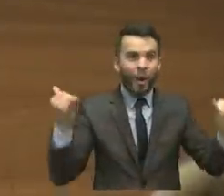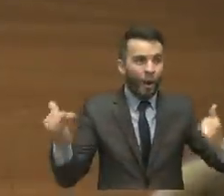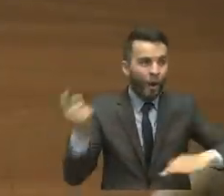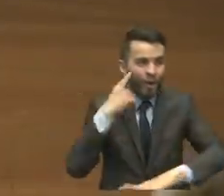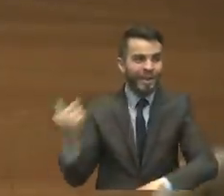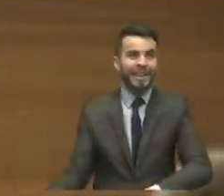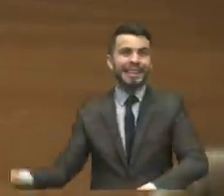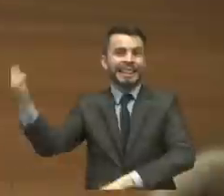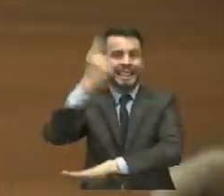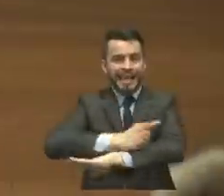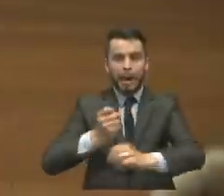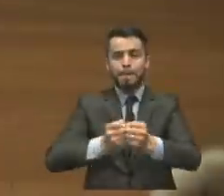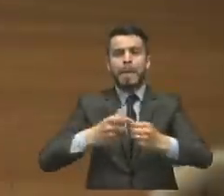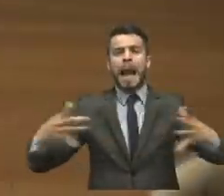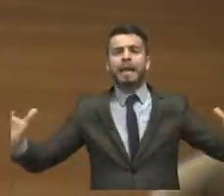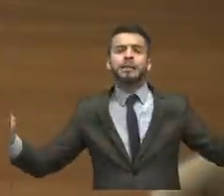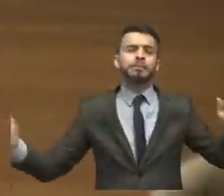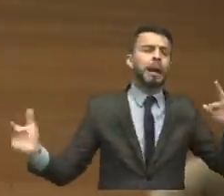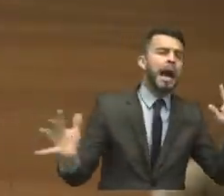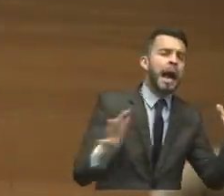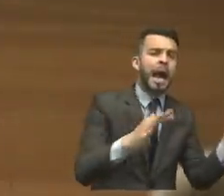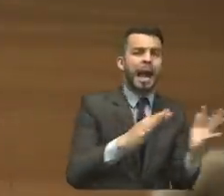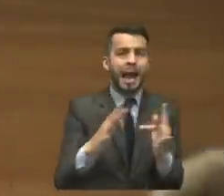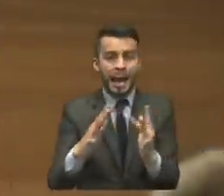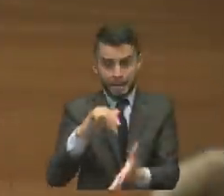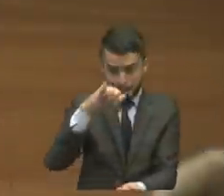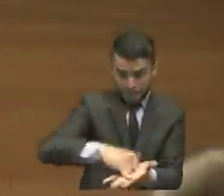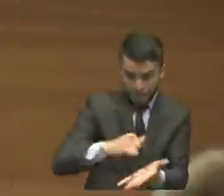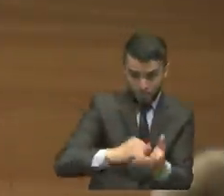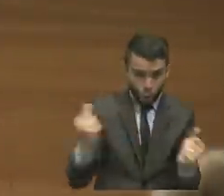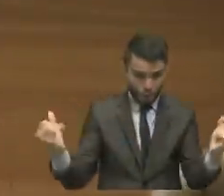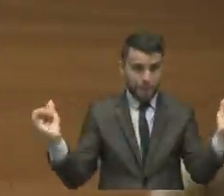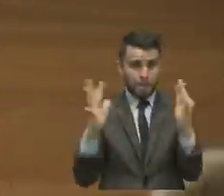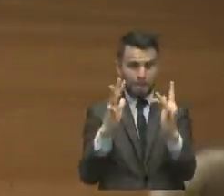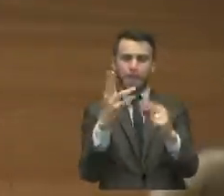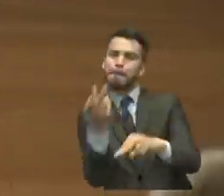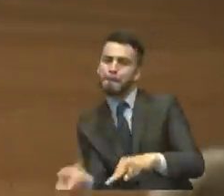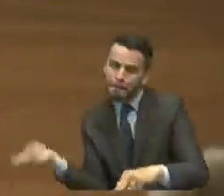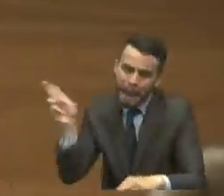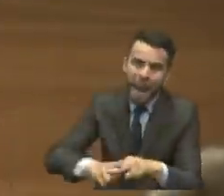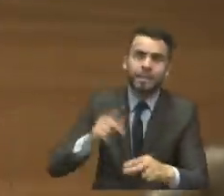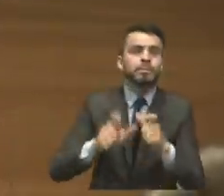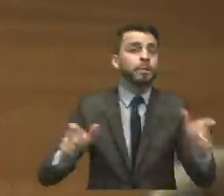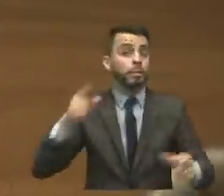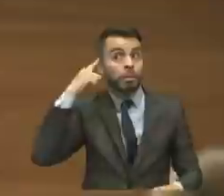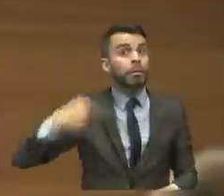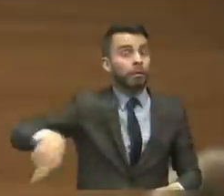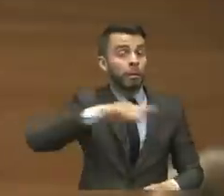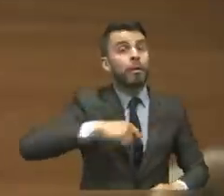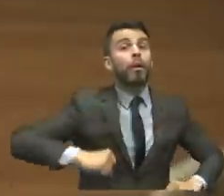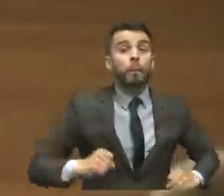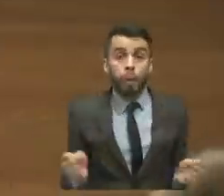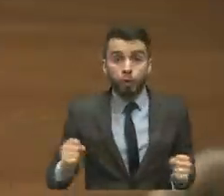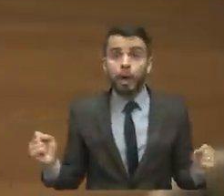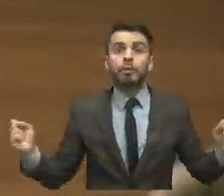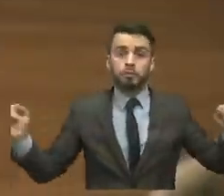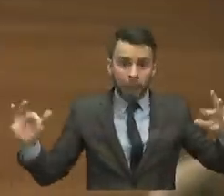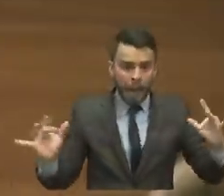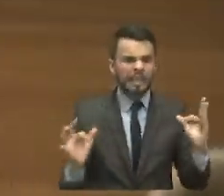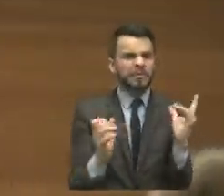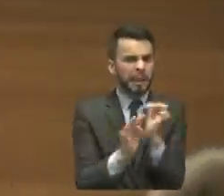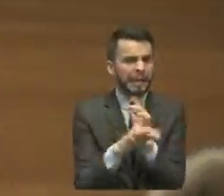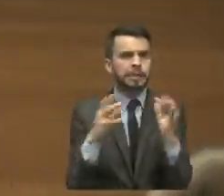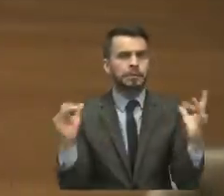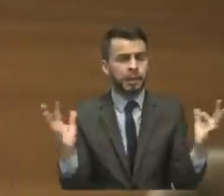del corredor puede transportar el número de viajes que se hacen hoy y el crecimiento potencial que van a ir teniendo esos viajes a lo largo del